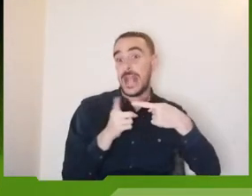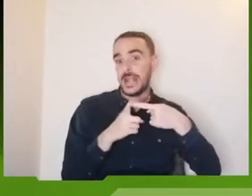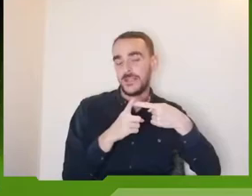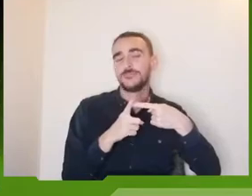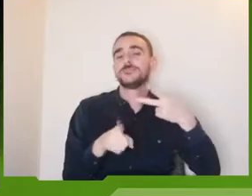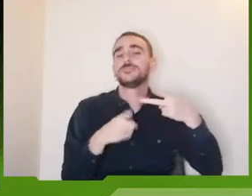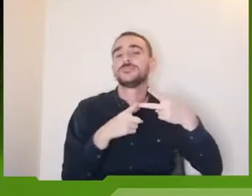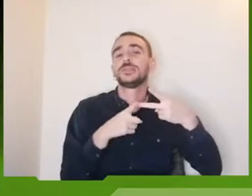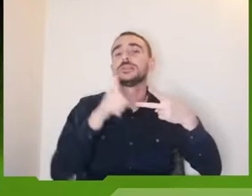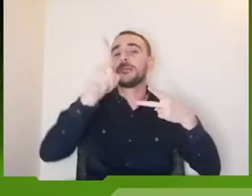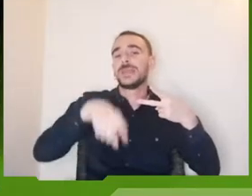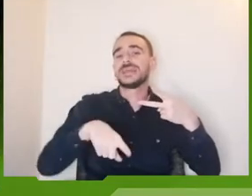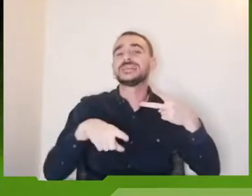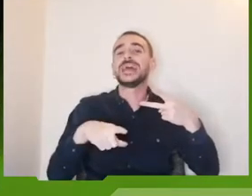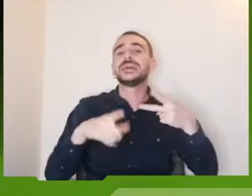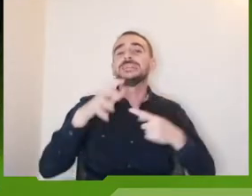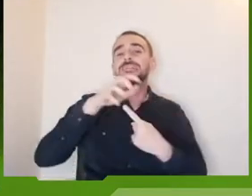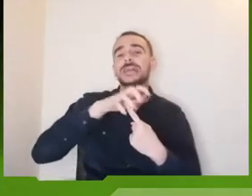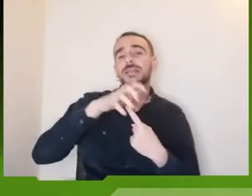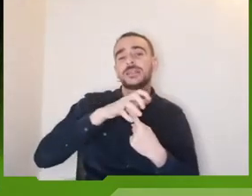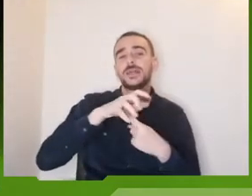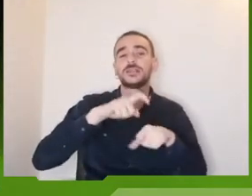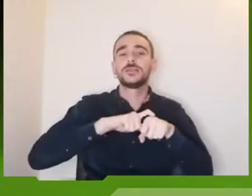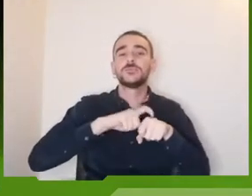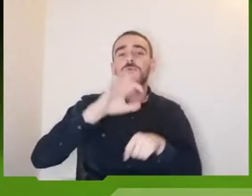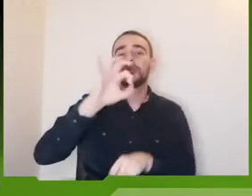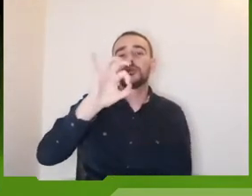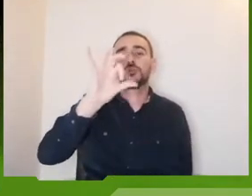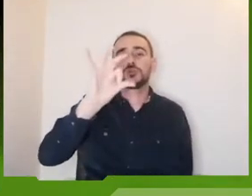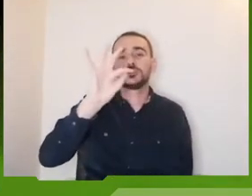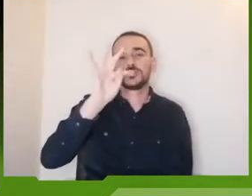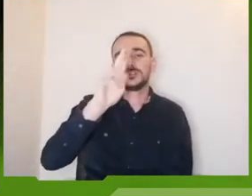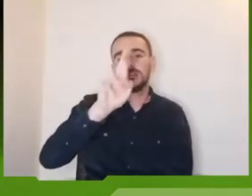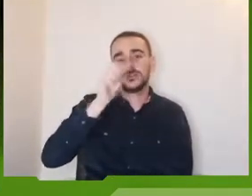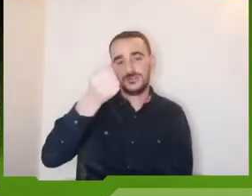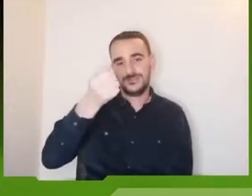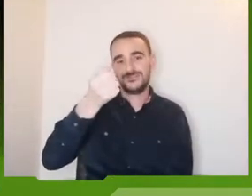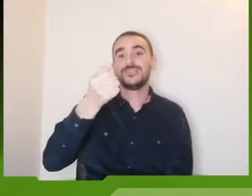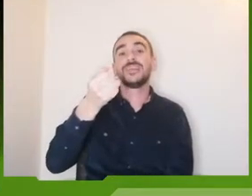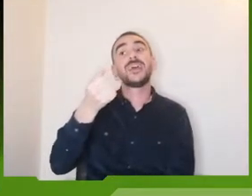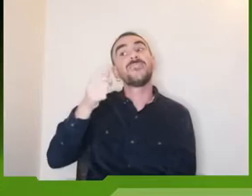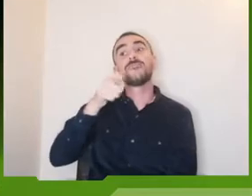Seta ostra. Ay, no se ve muy bien. Gírgola en catalán.